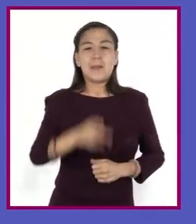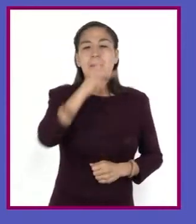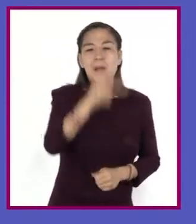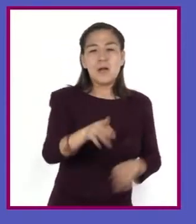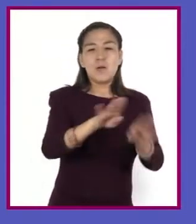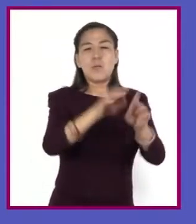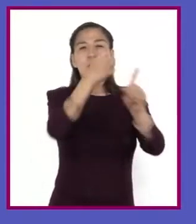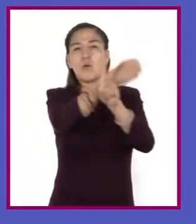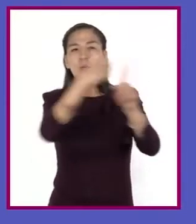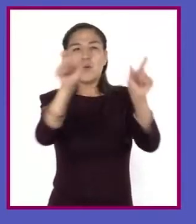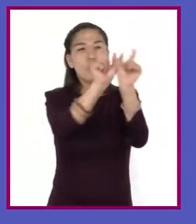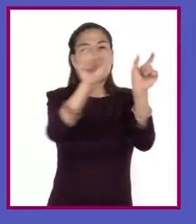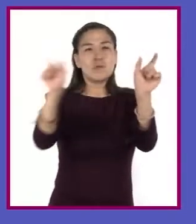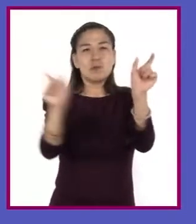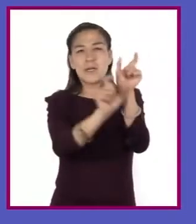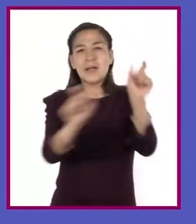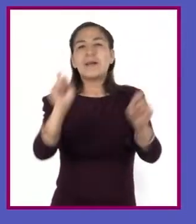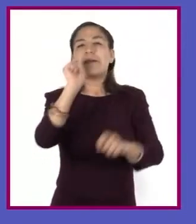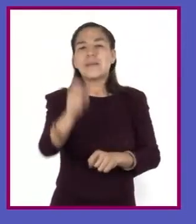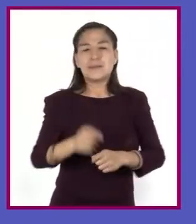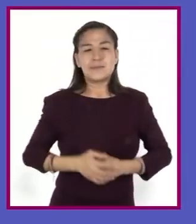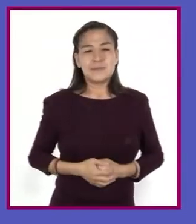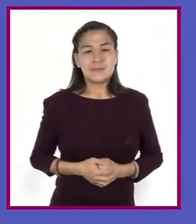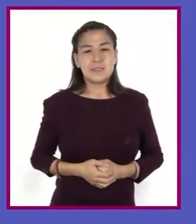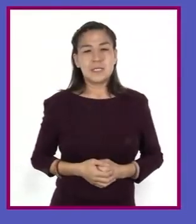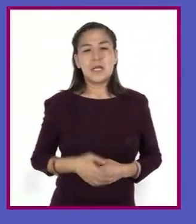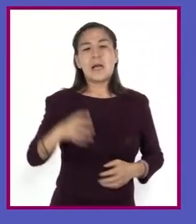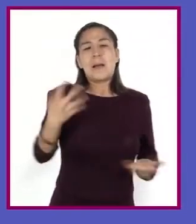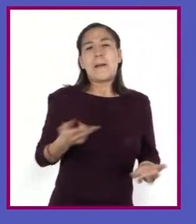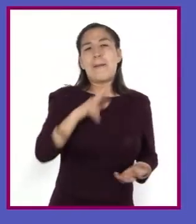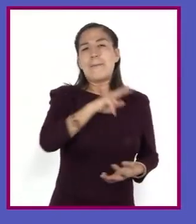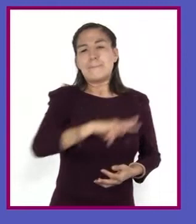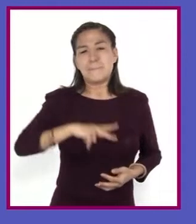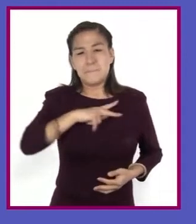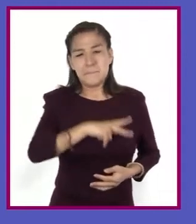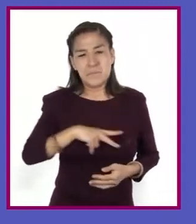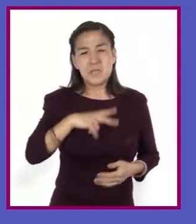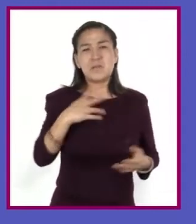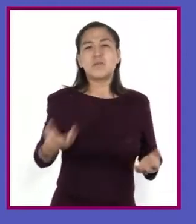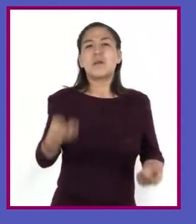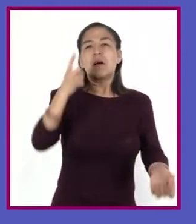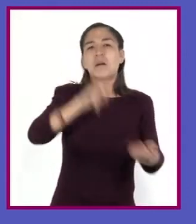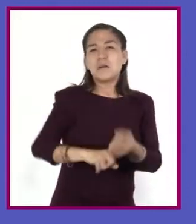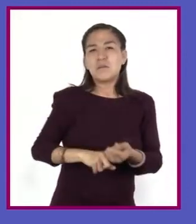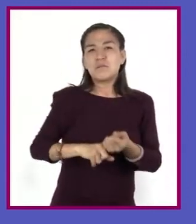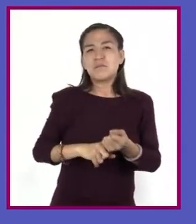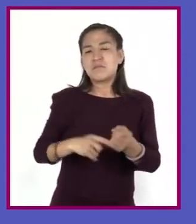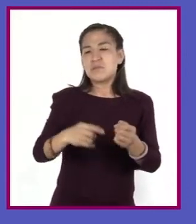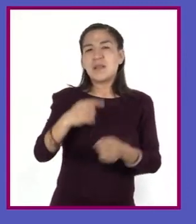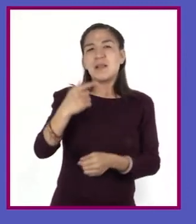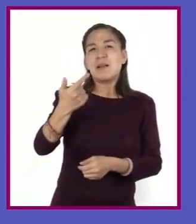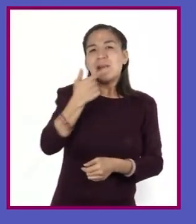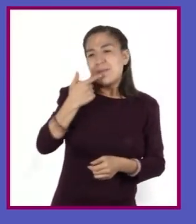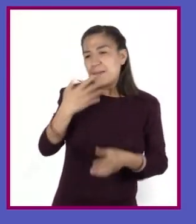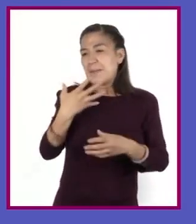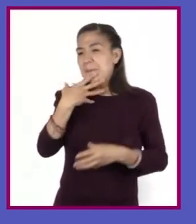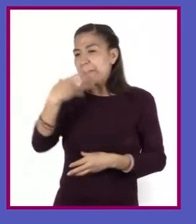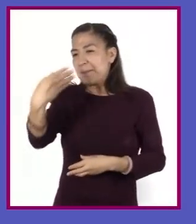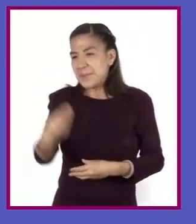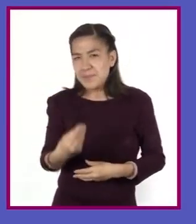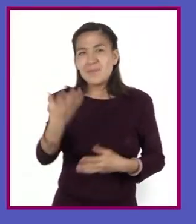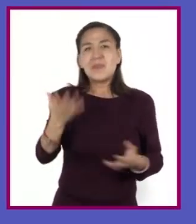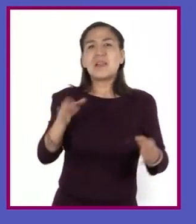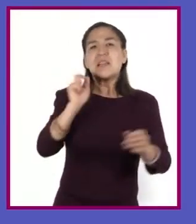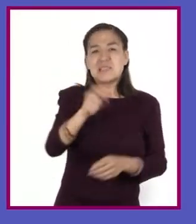que muestran una descripción como es un tipo de virus, que se transmite por contacto con saliva o al ingerir algún